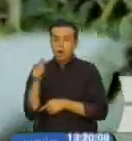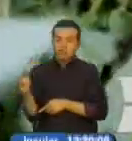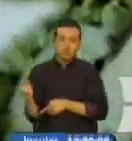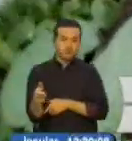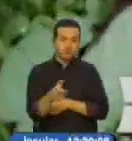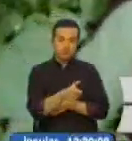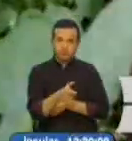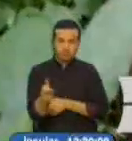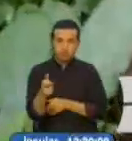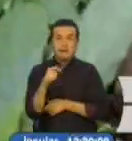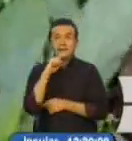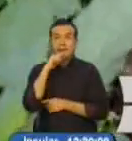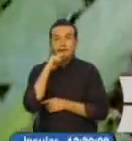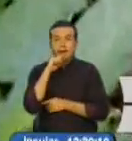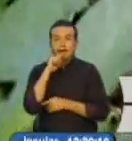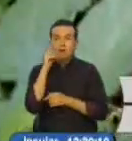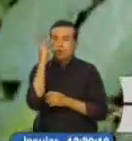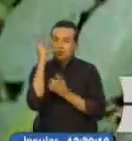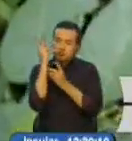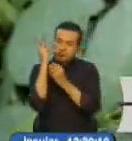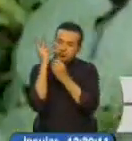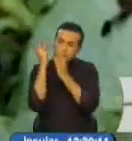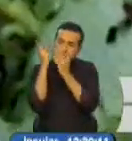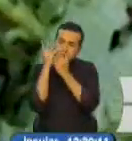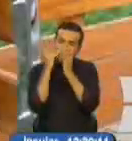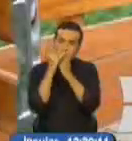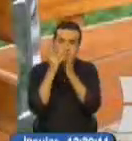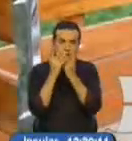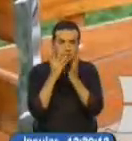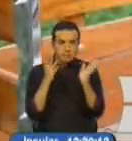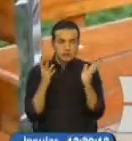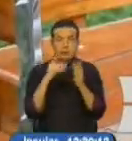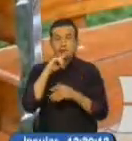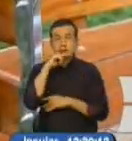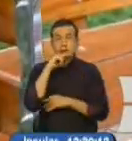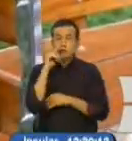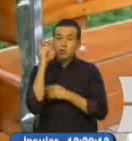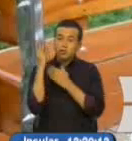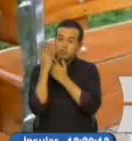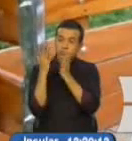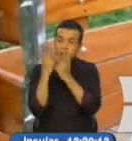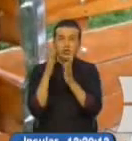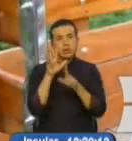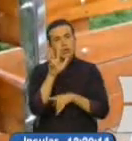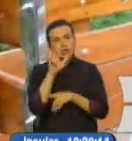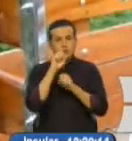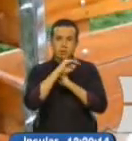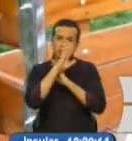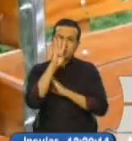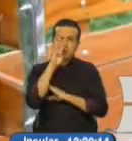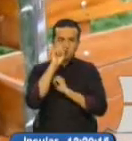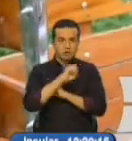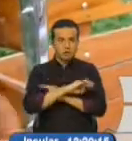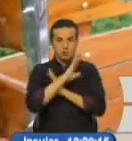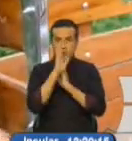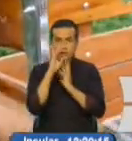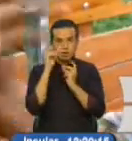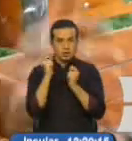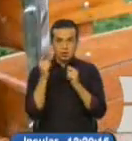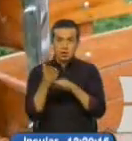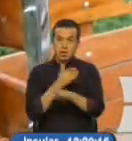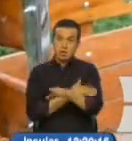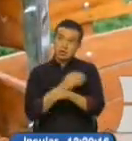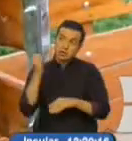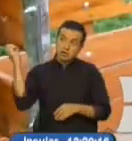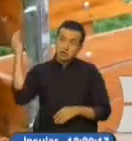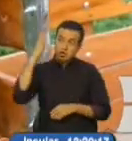con agua para retirar el hielo que se formó en las madrugadas. La helada por lo regular empieza a las 3, 4 de la mañana. Entonces, antes de que el